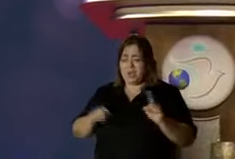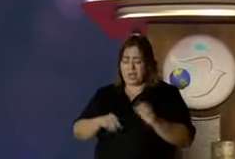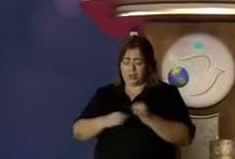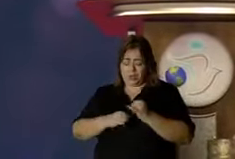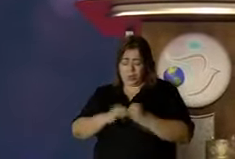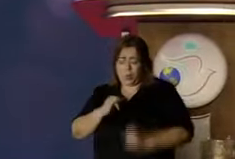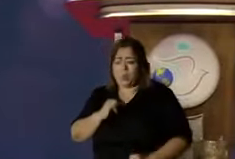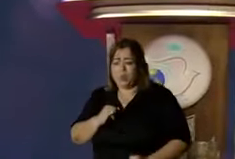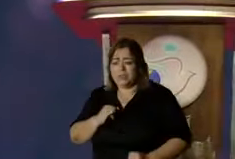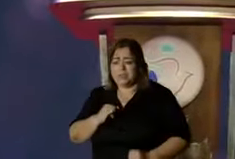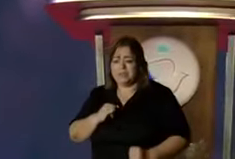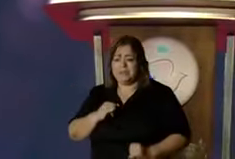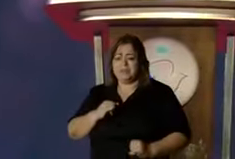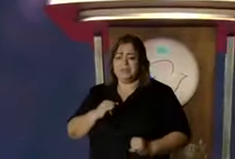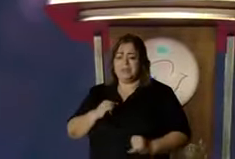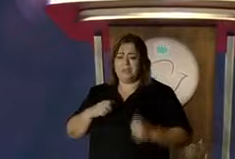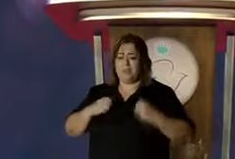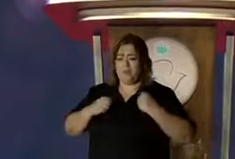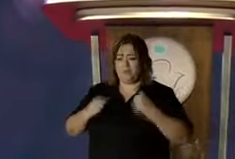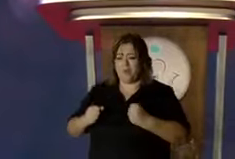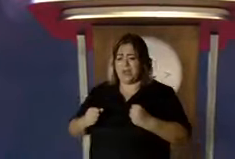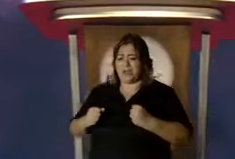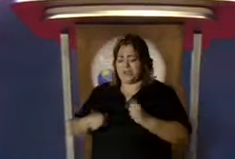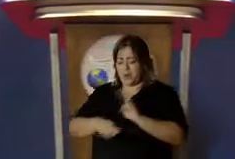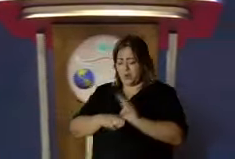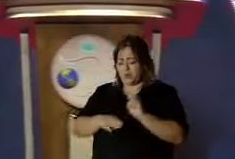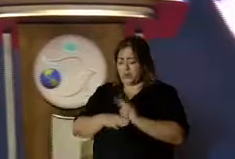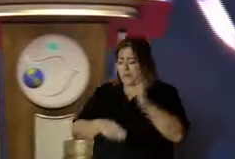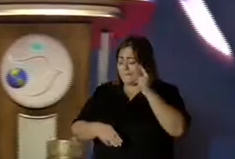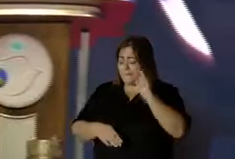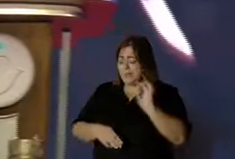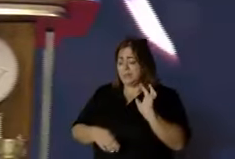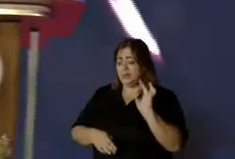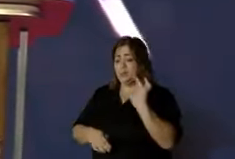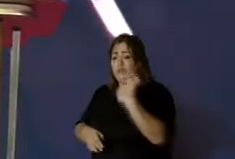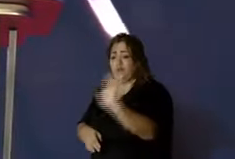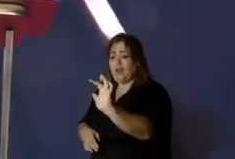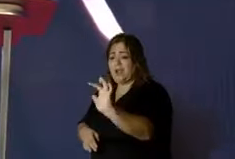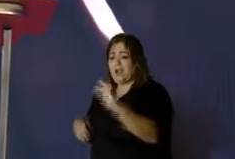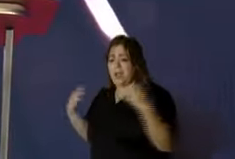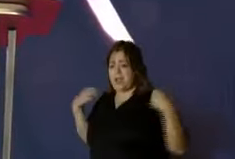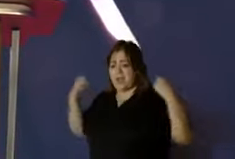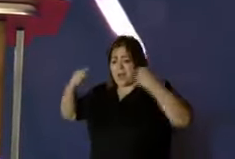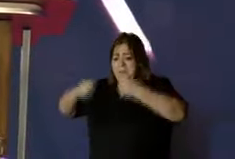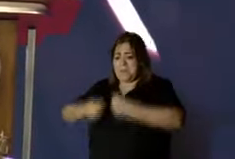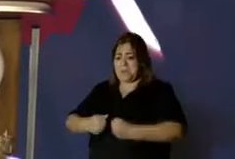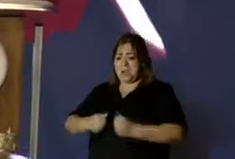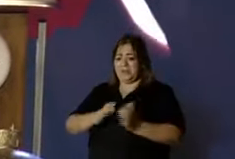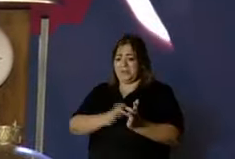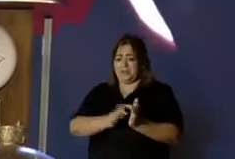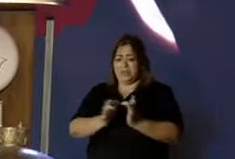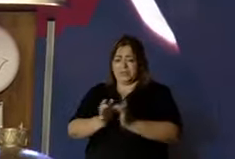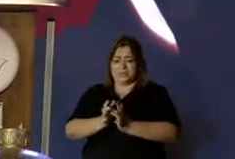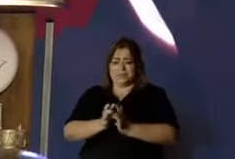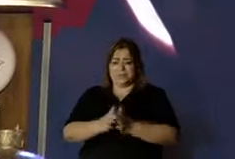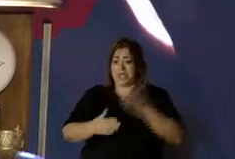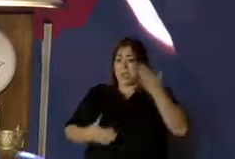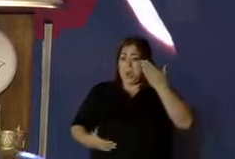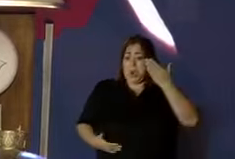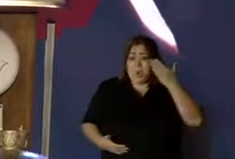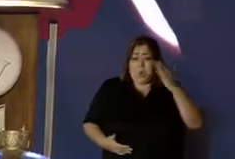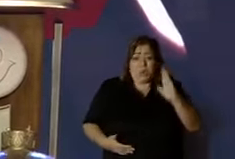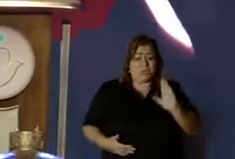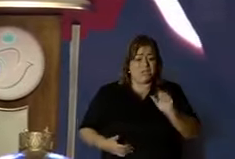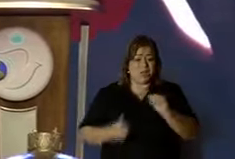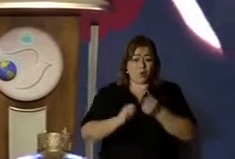para alcanzar algo mayor que ella creía. Oh, santo, yo no sé cómo tú has